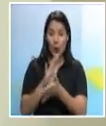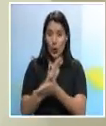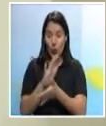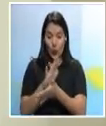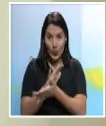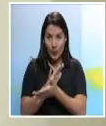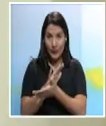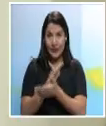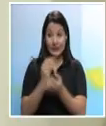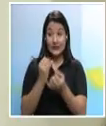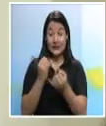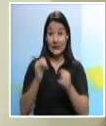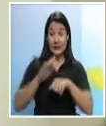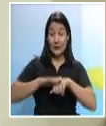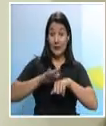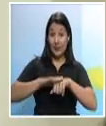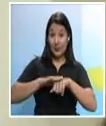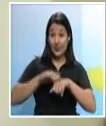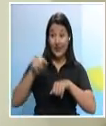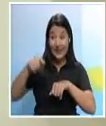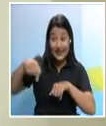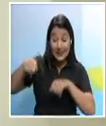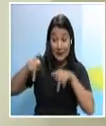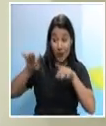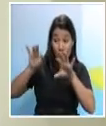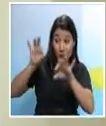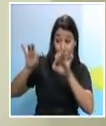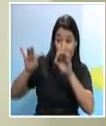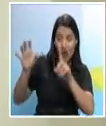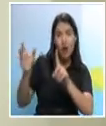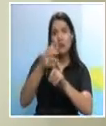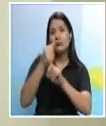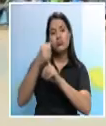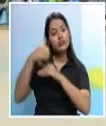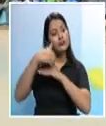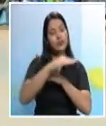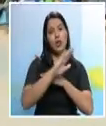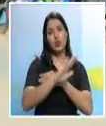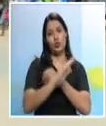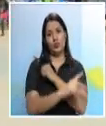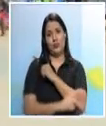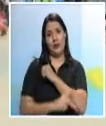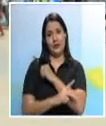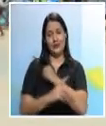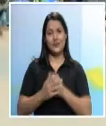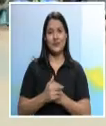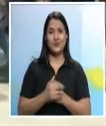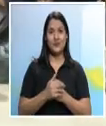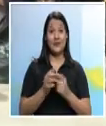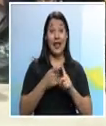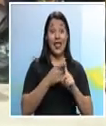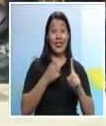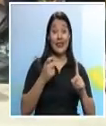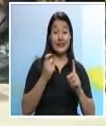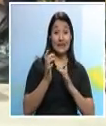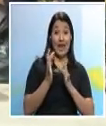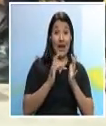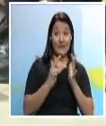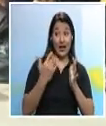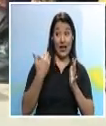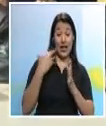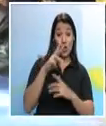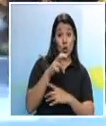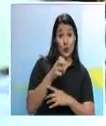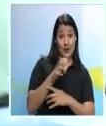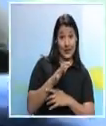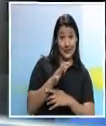nuestra Dirección General de Migración, van a ser sometidos a un proceso de deportación. Desde abril del 2015 al pasado